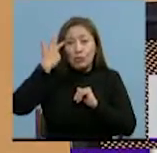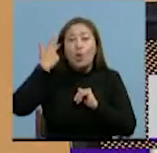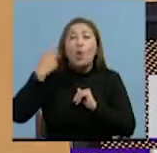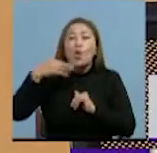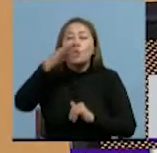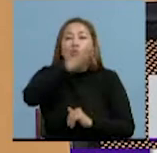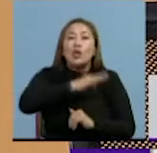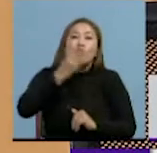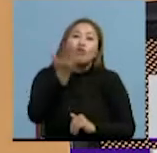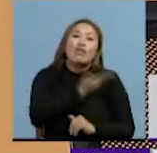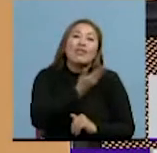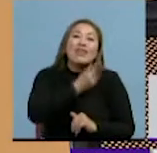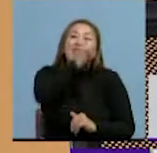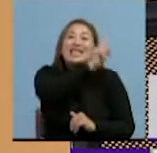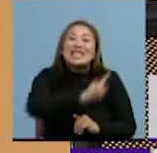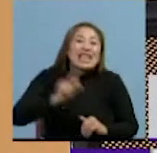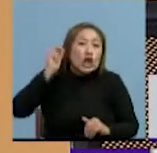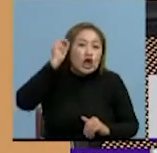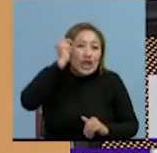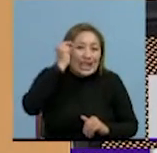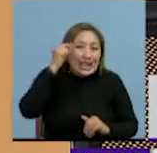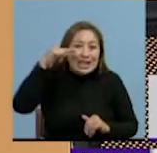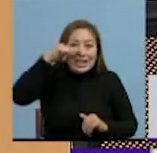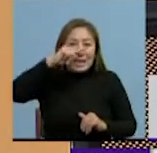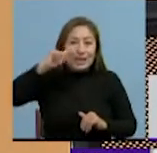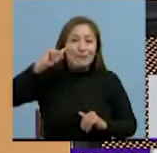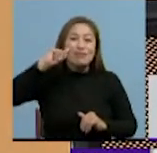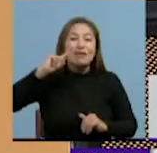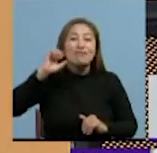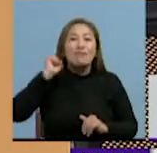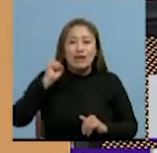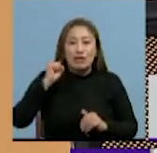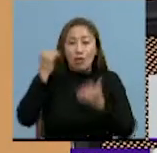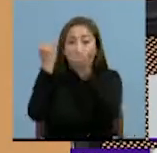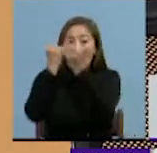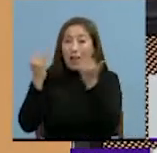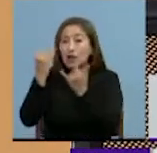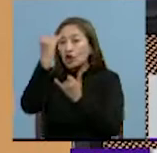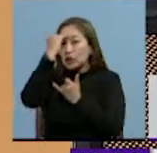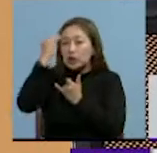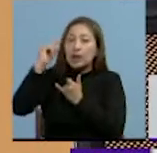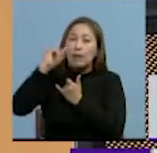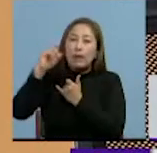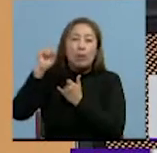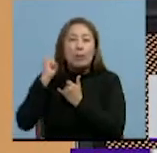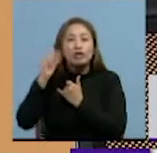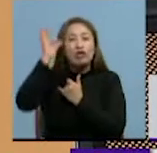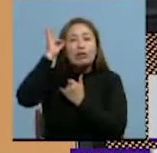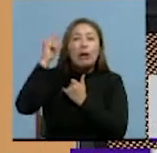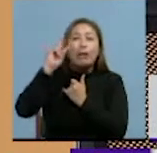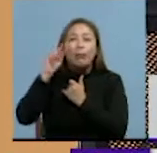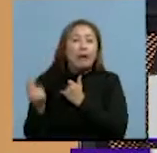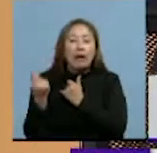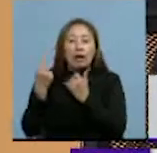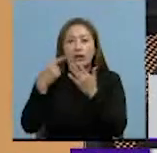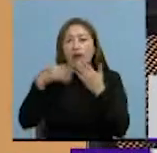sueldo en febrero de 137 mil pesos. En marzo, 15.000, 15.000, 30.000,